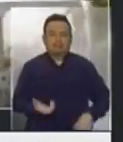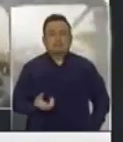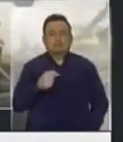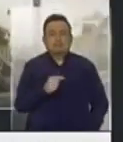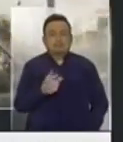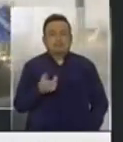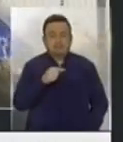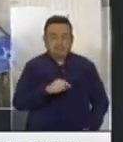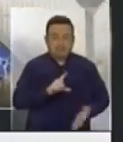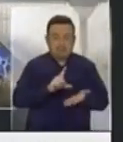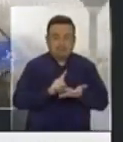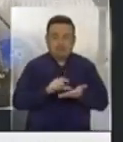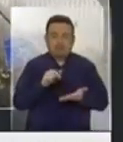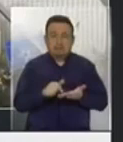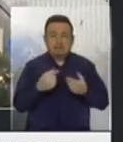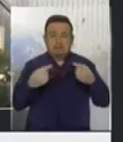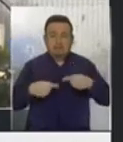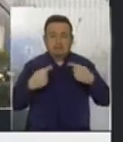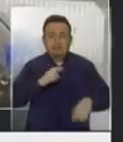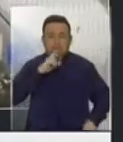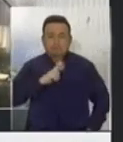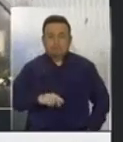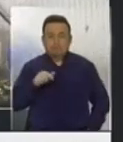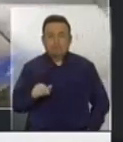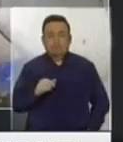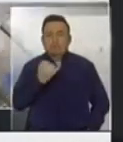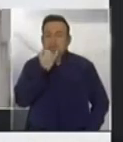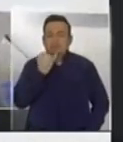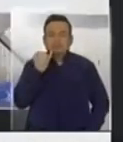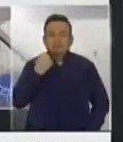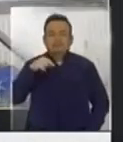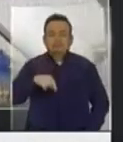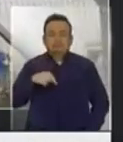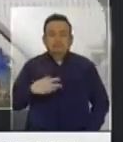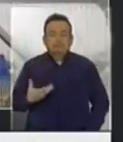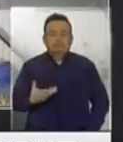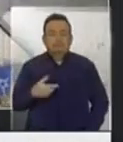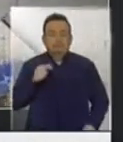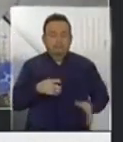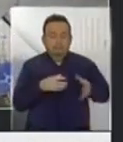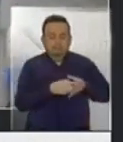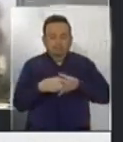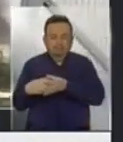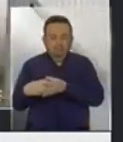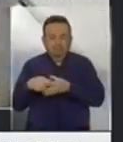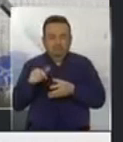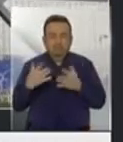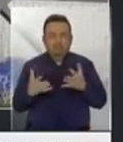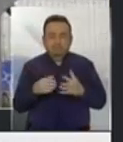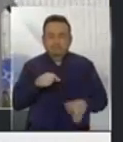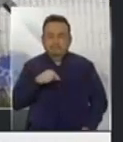vemos el Líbano y su frontera sur es con Israel, donde están los altos de Golán. Uno está